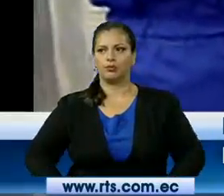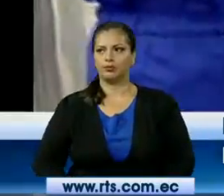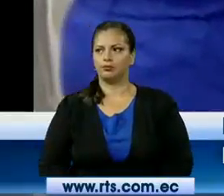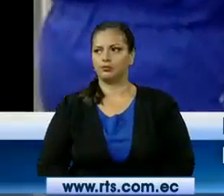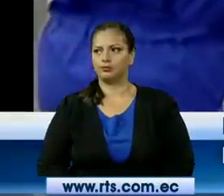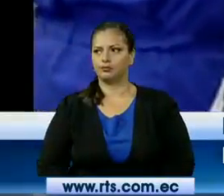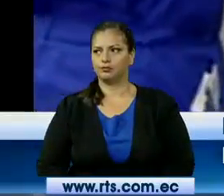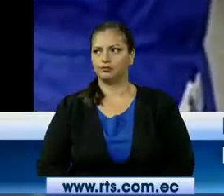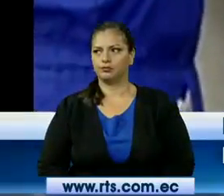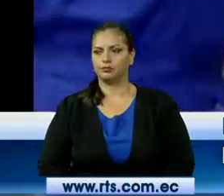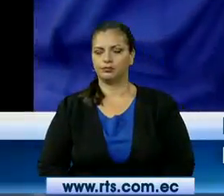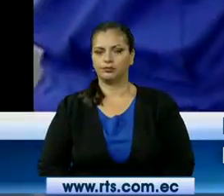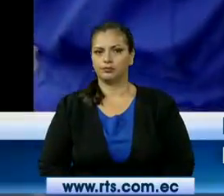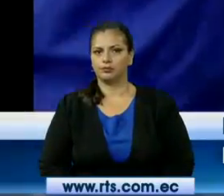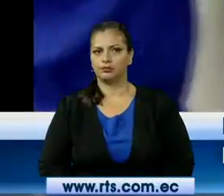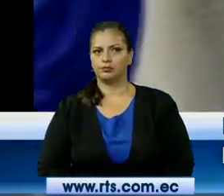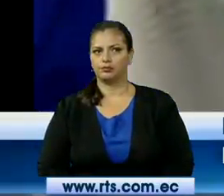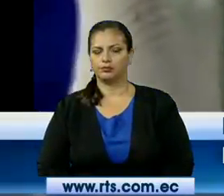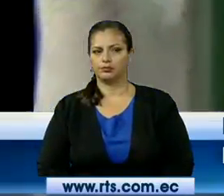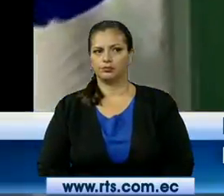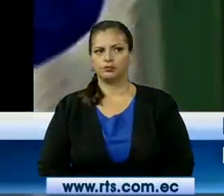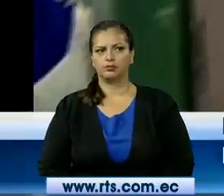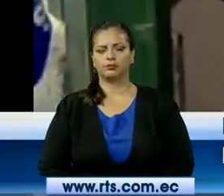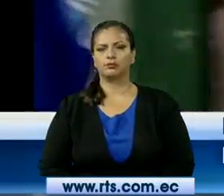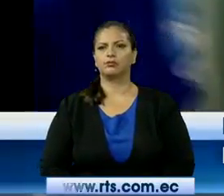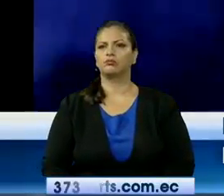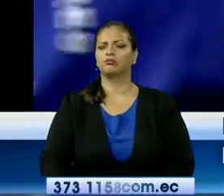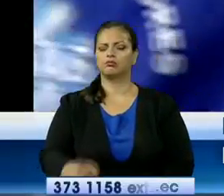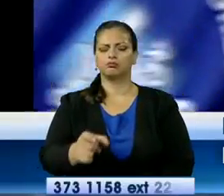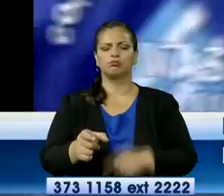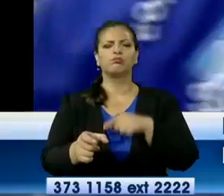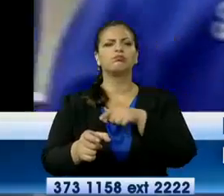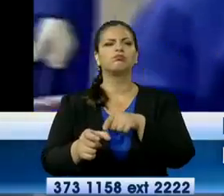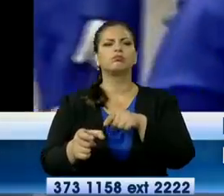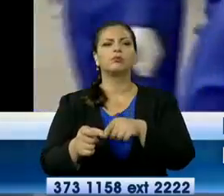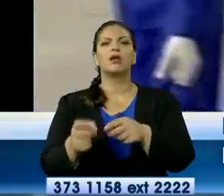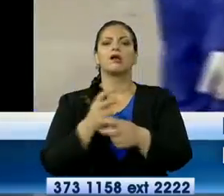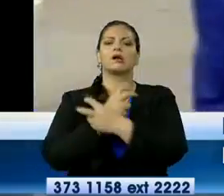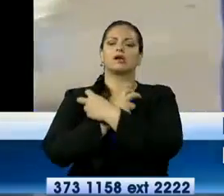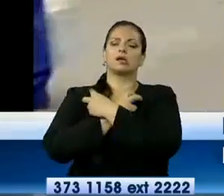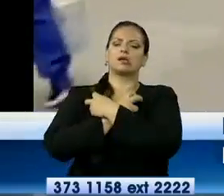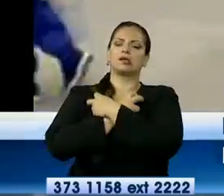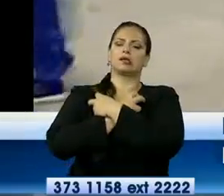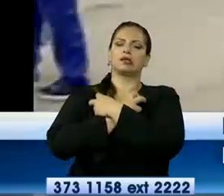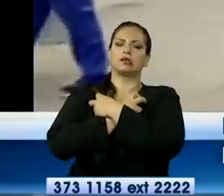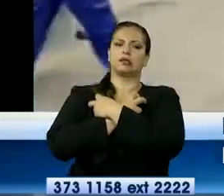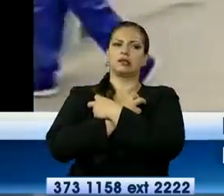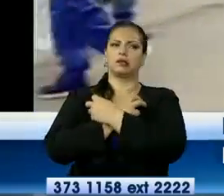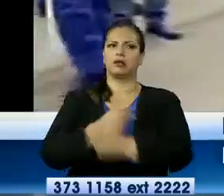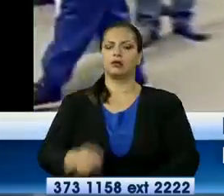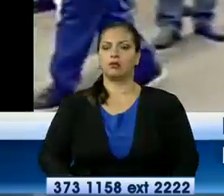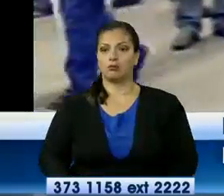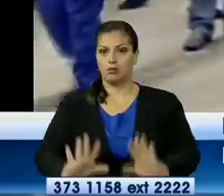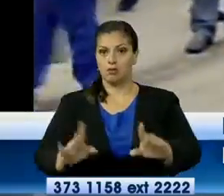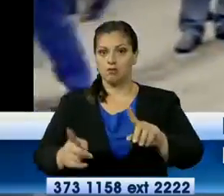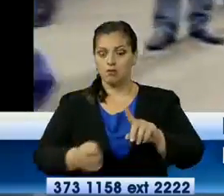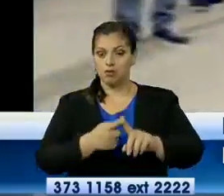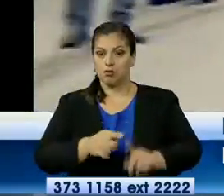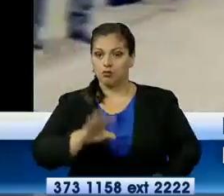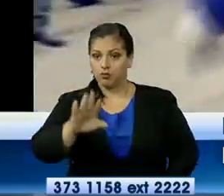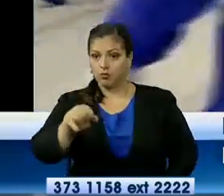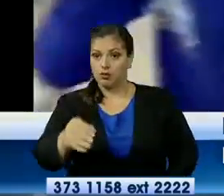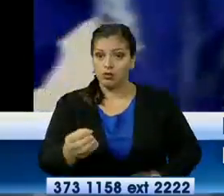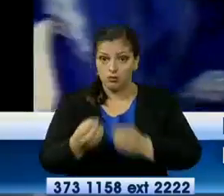Ellos han traído, por ejemplo, lo que es el cebo para poder regarlo. Informan a las familias acerca